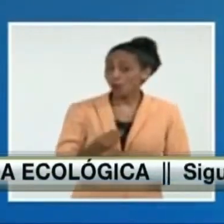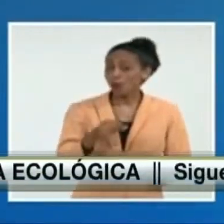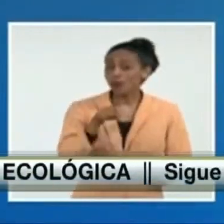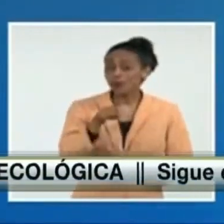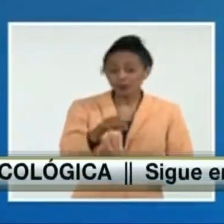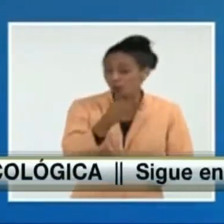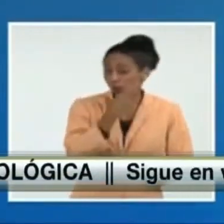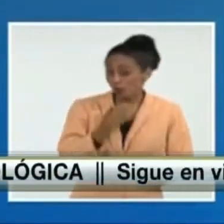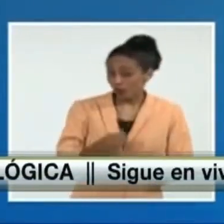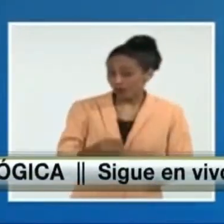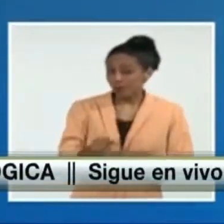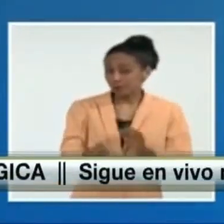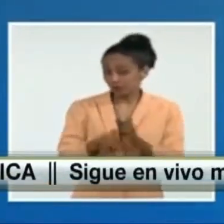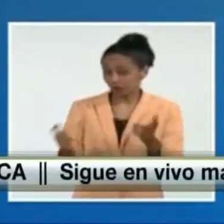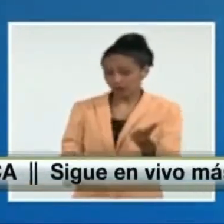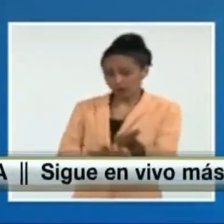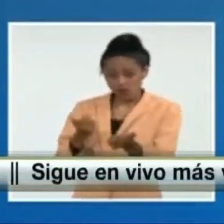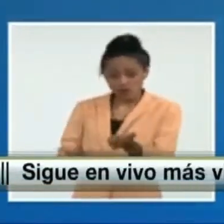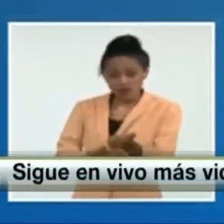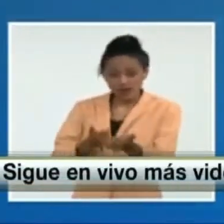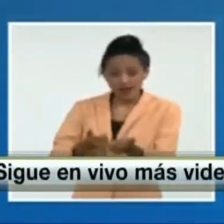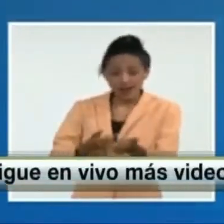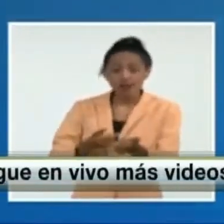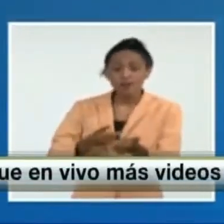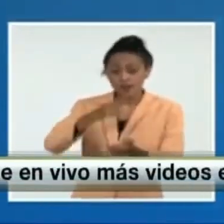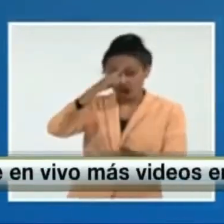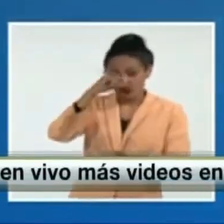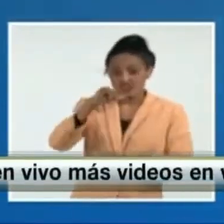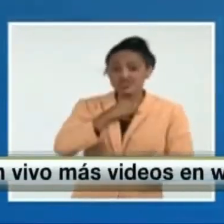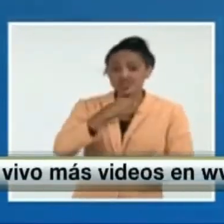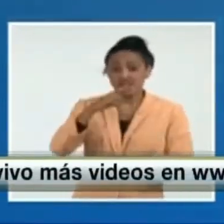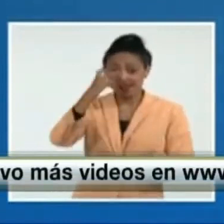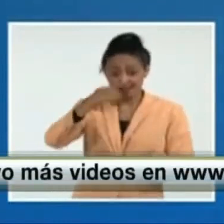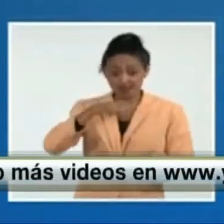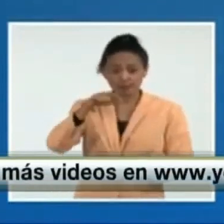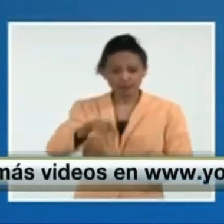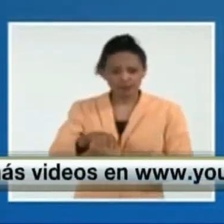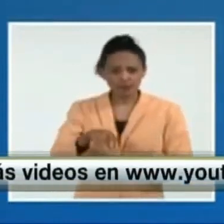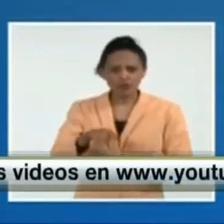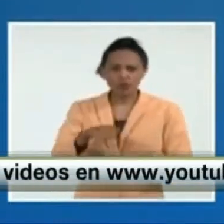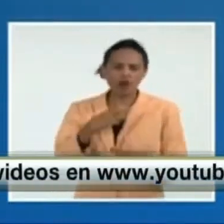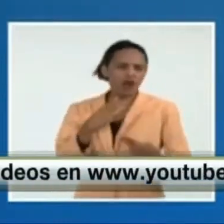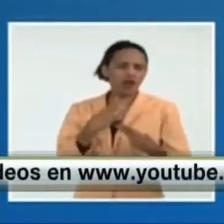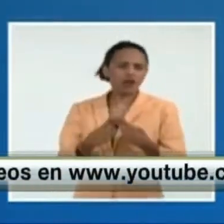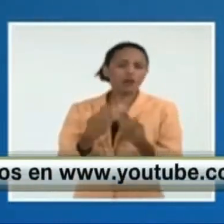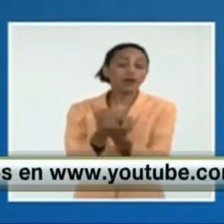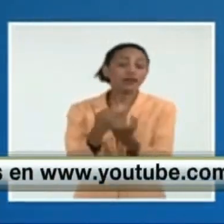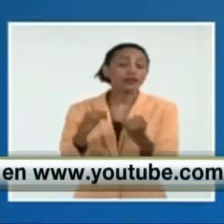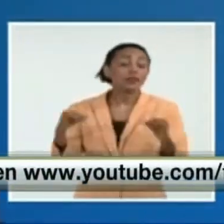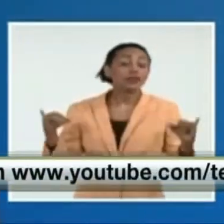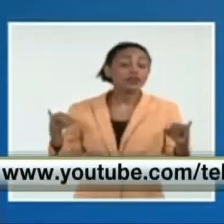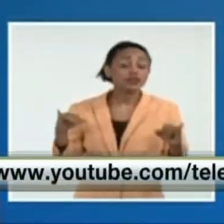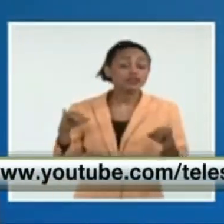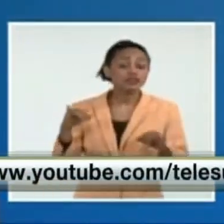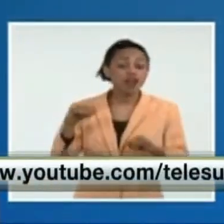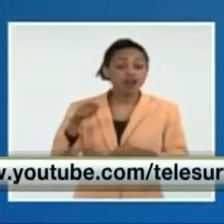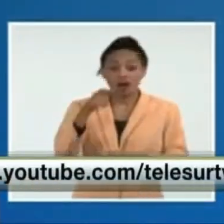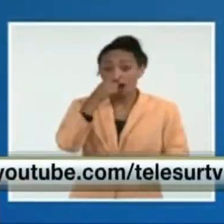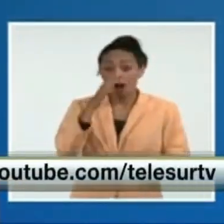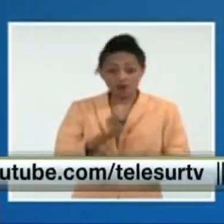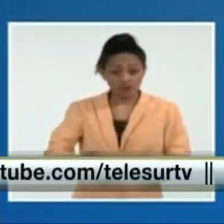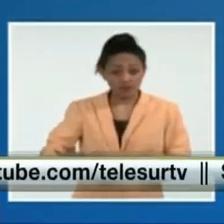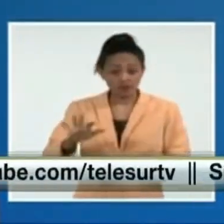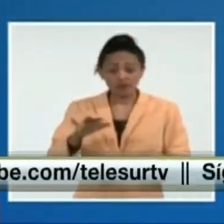Maestra, un héroe de la independencia de África. Y también a la